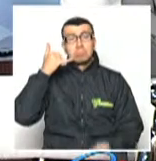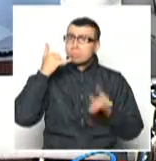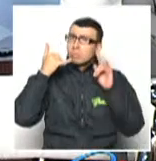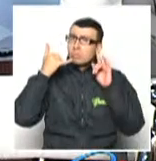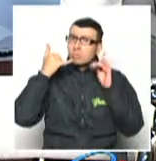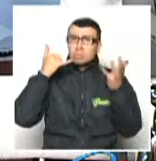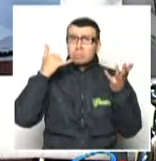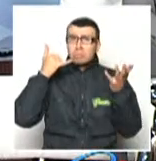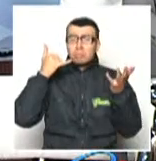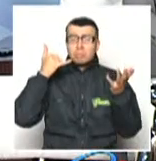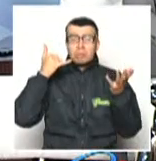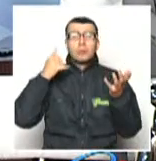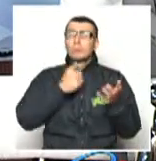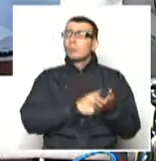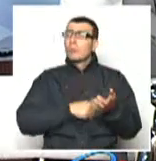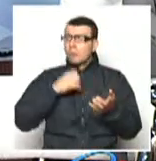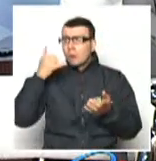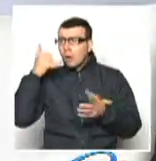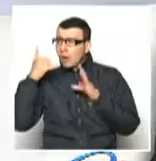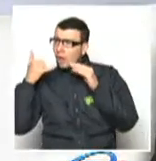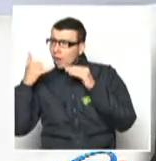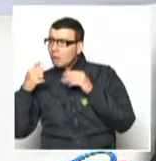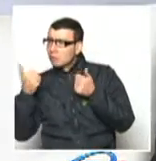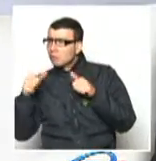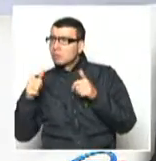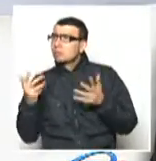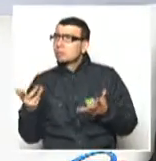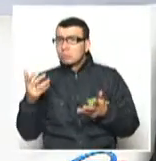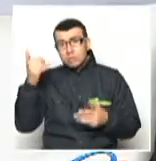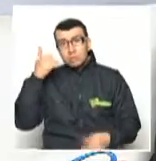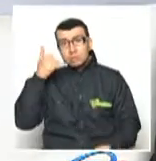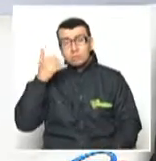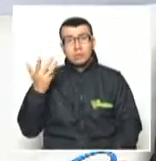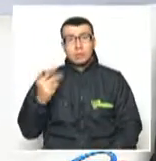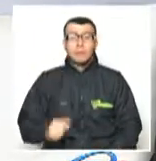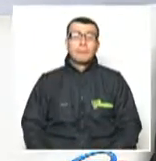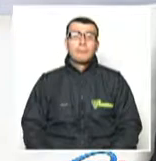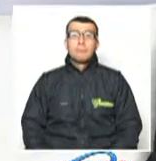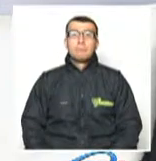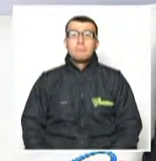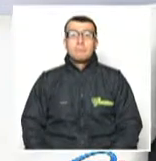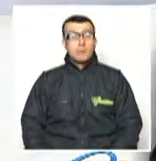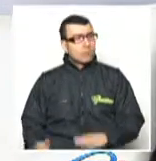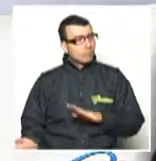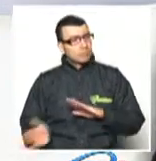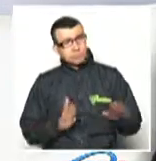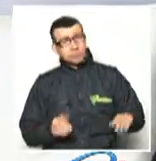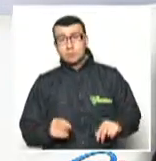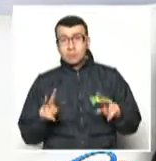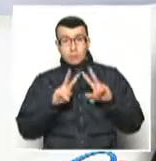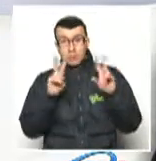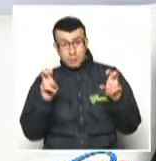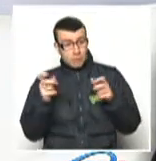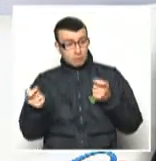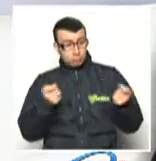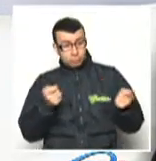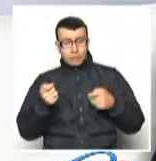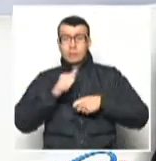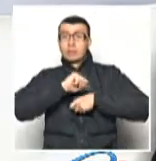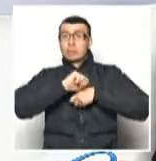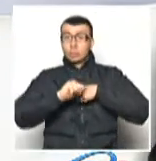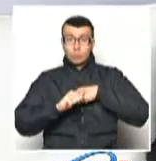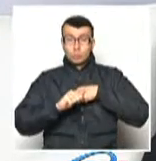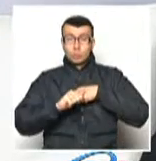Lina, si nos ayuda internamente, si mejora la comunicación, por favor. El tema del manejo de la cirugía.